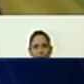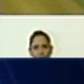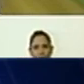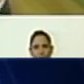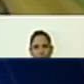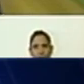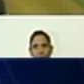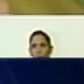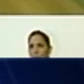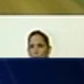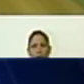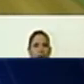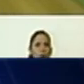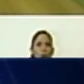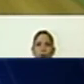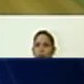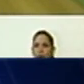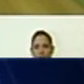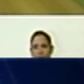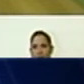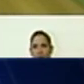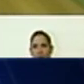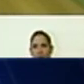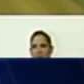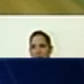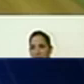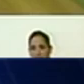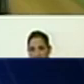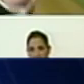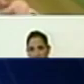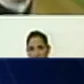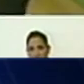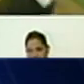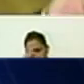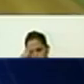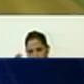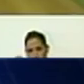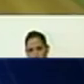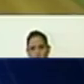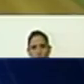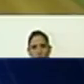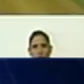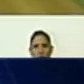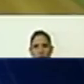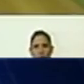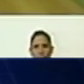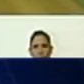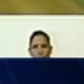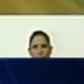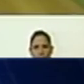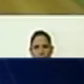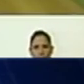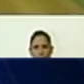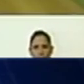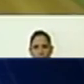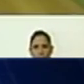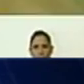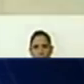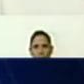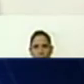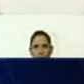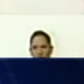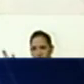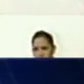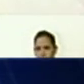esos 53 que dicen reconocer al gobierno paralelo del